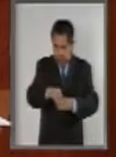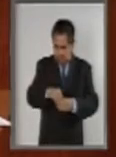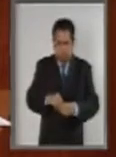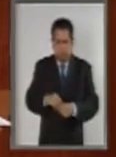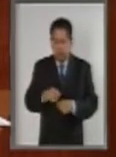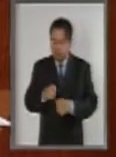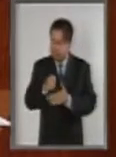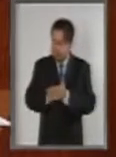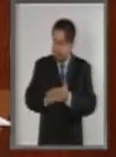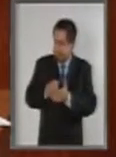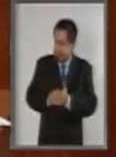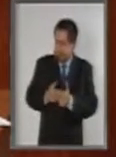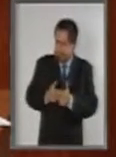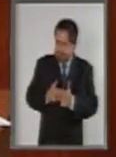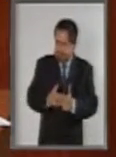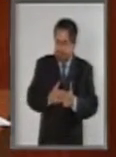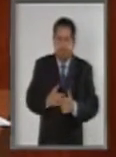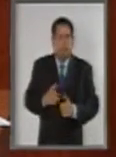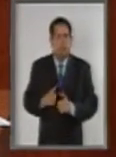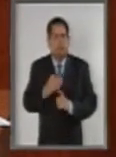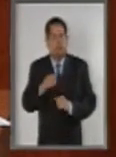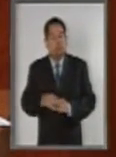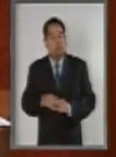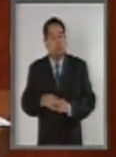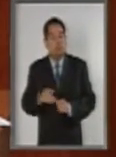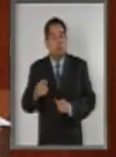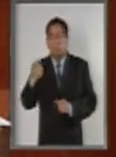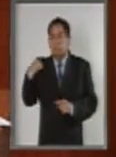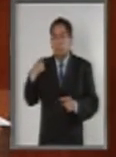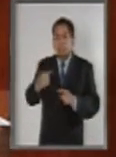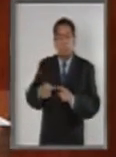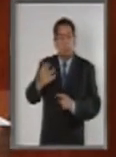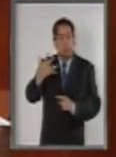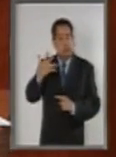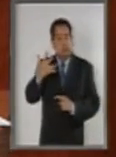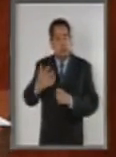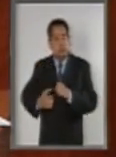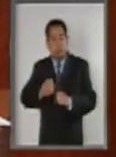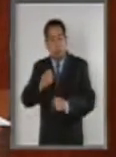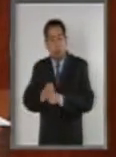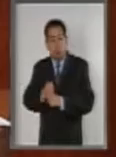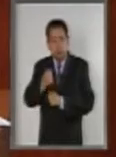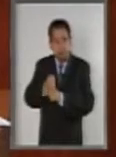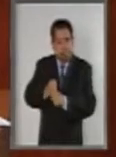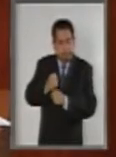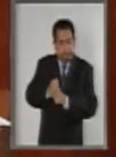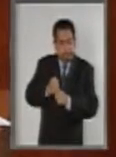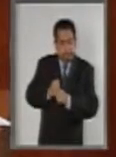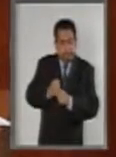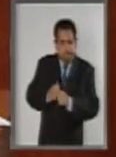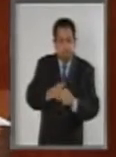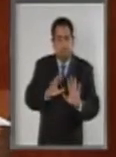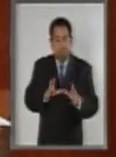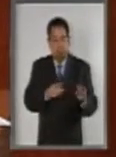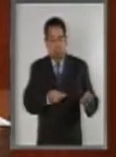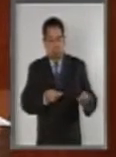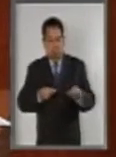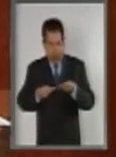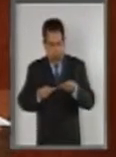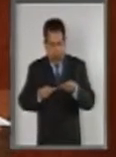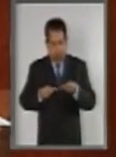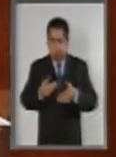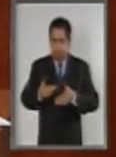perseverancia, porque tiene más de 5 años y ya lo recibimos nosotros y se ha